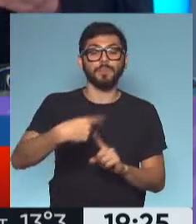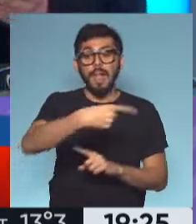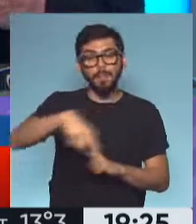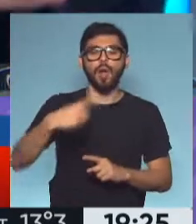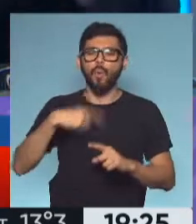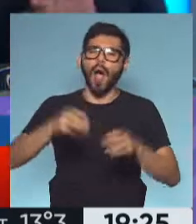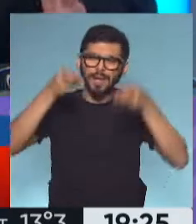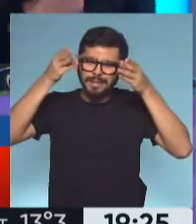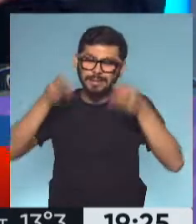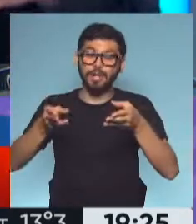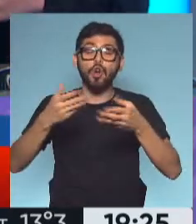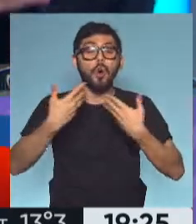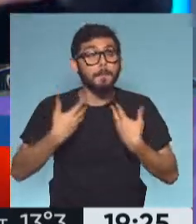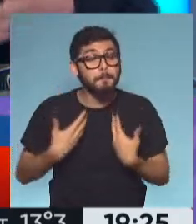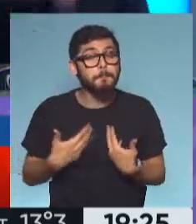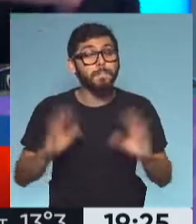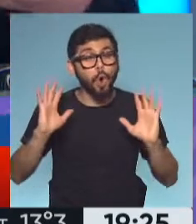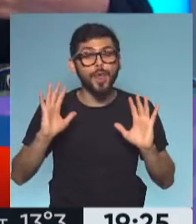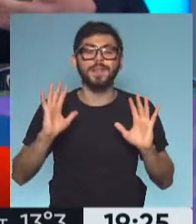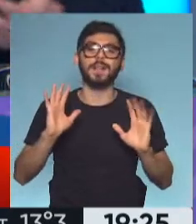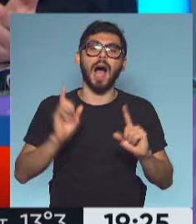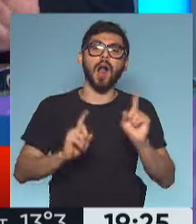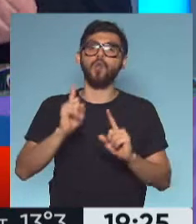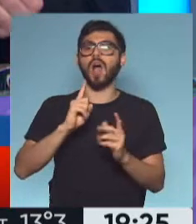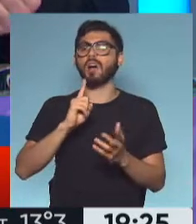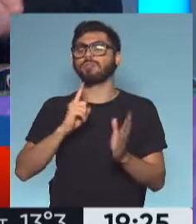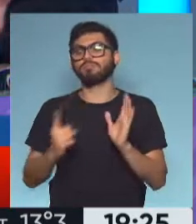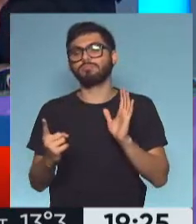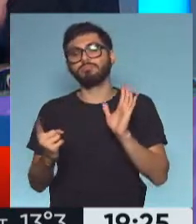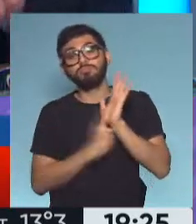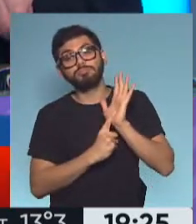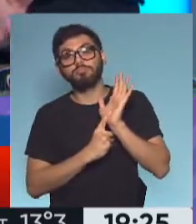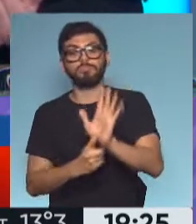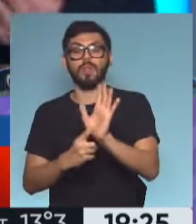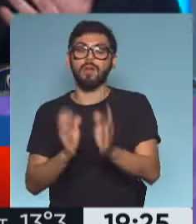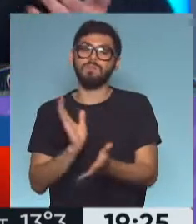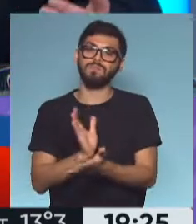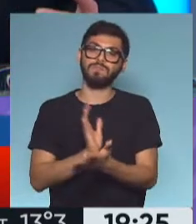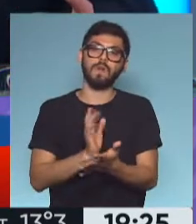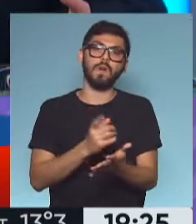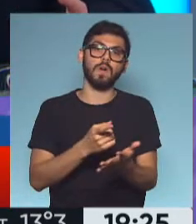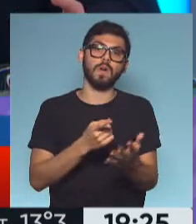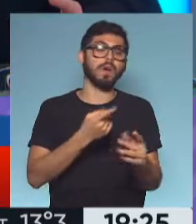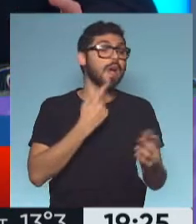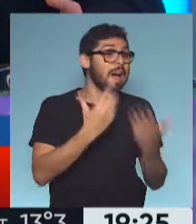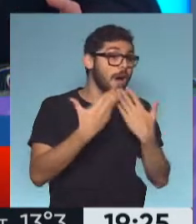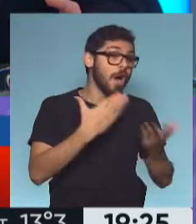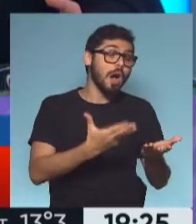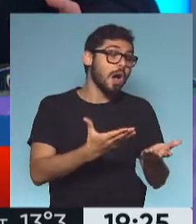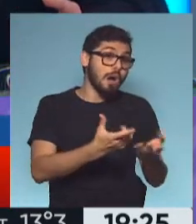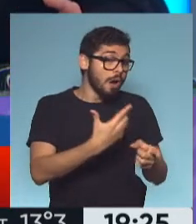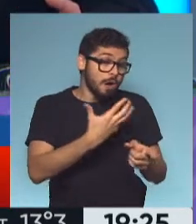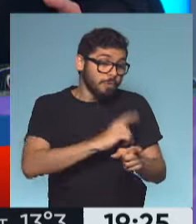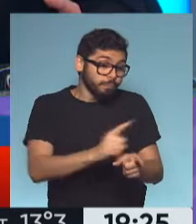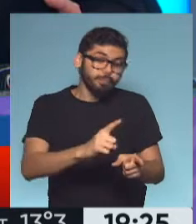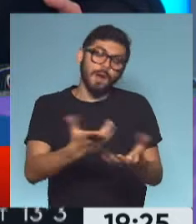y eventualmente tal vez surja alguna que otra medida que vaya un poco más allá, ¿no?, de los diálogos junto con los